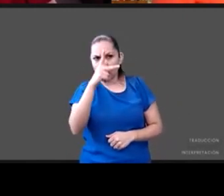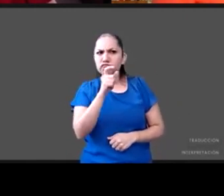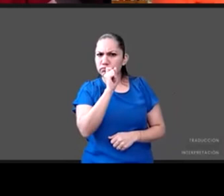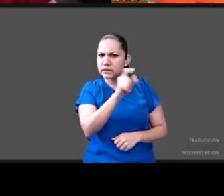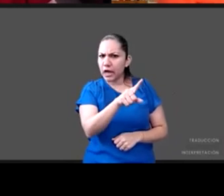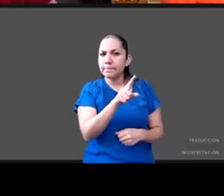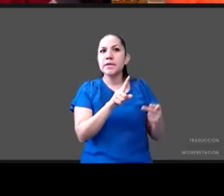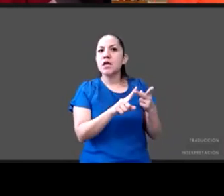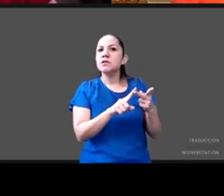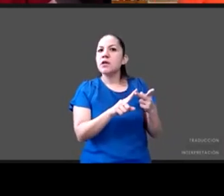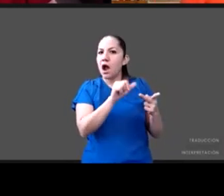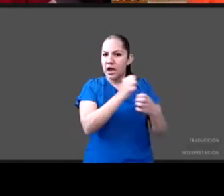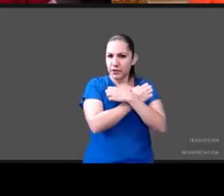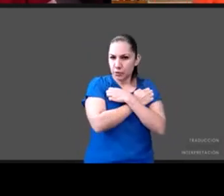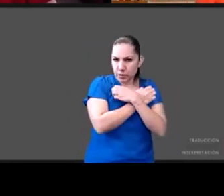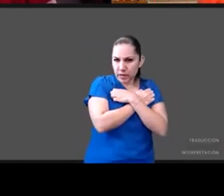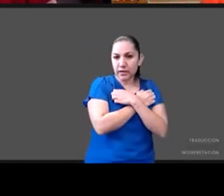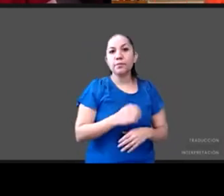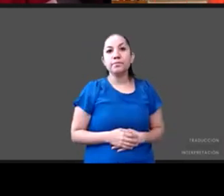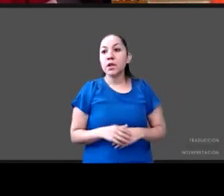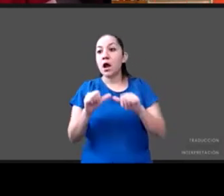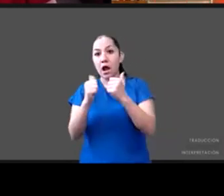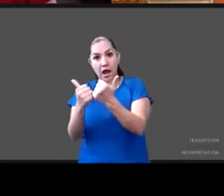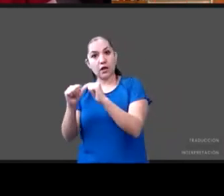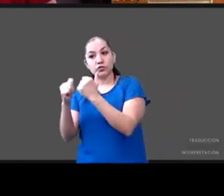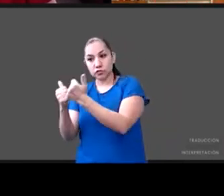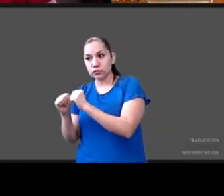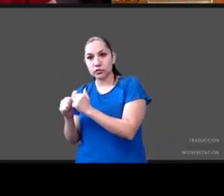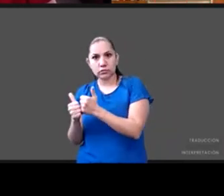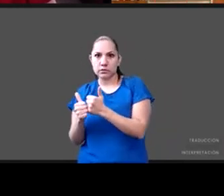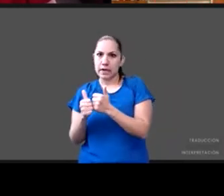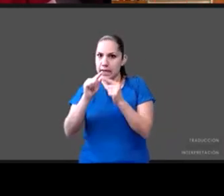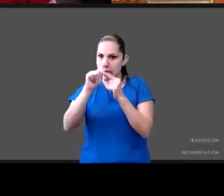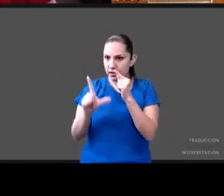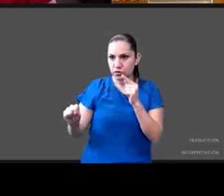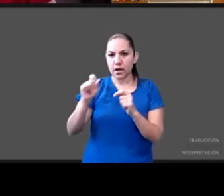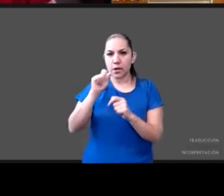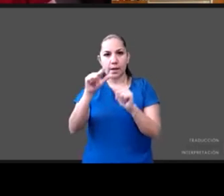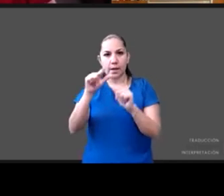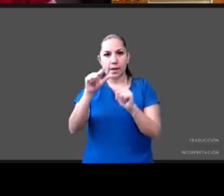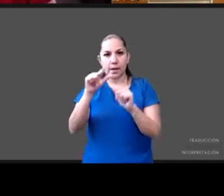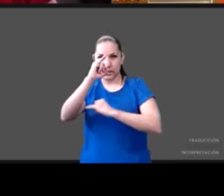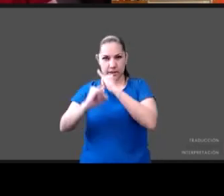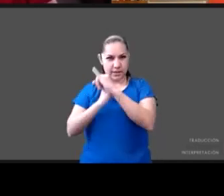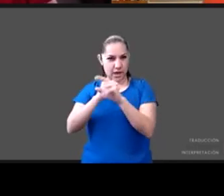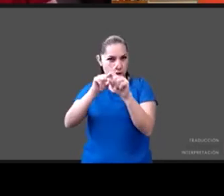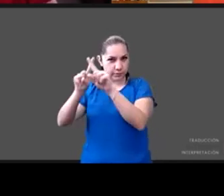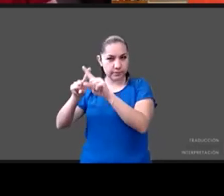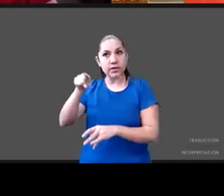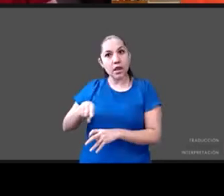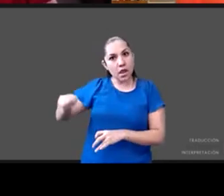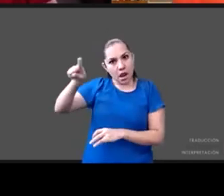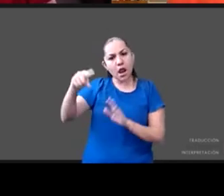temas, organismos de la sociedad civil nacionales e internacionales que compartieron su experiencia,